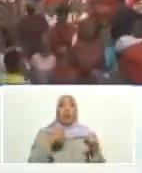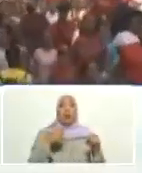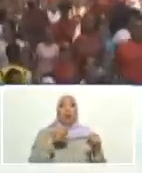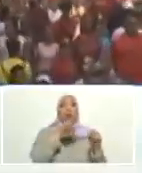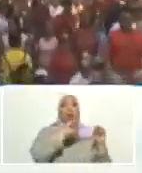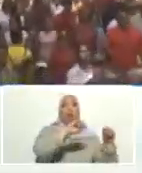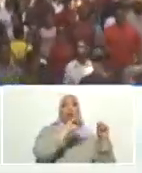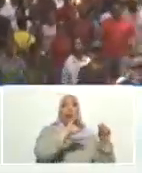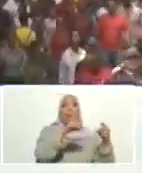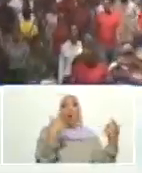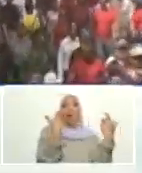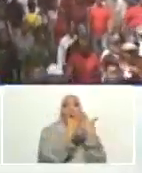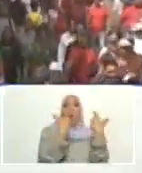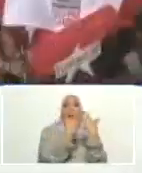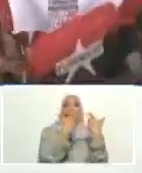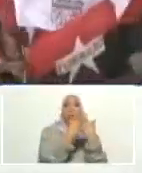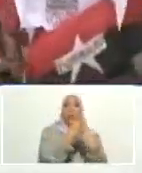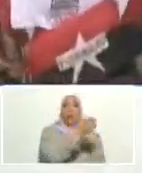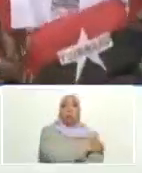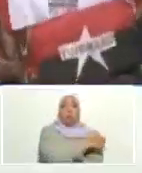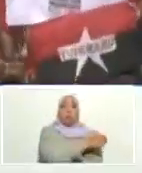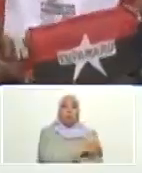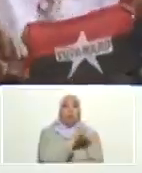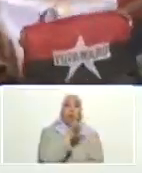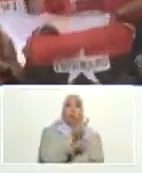hicieron ver como que hoy 23 de enero